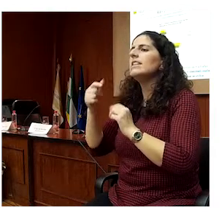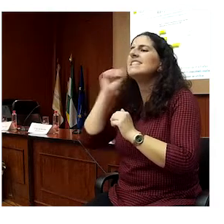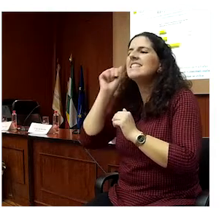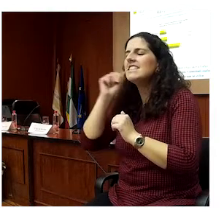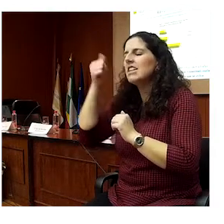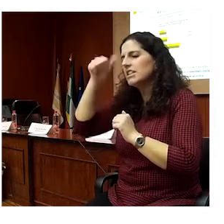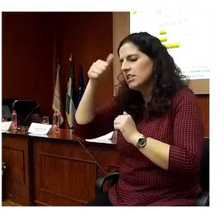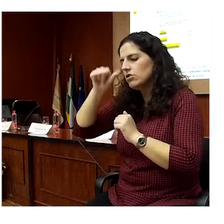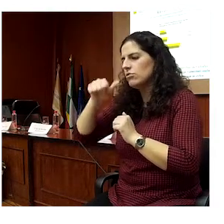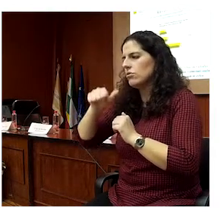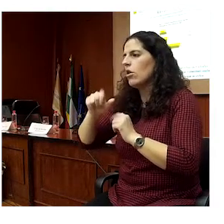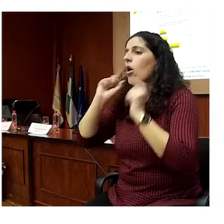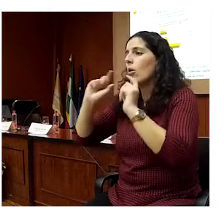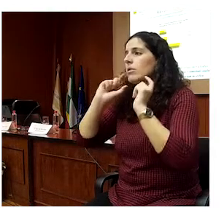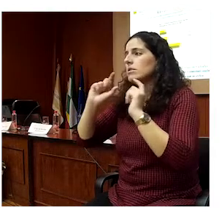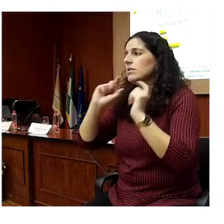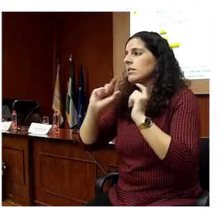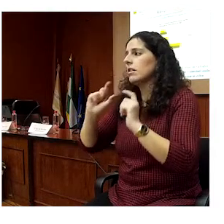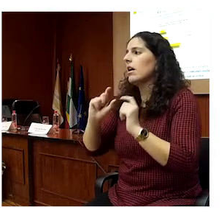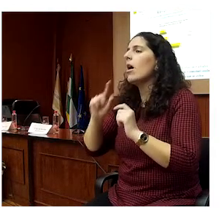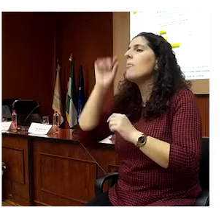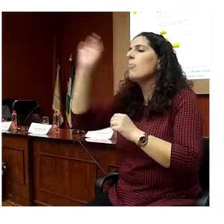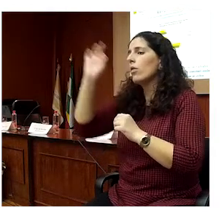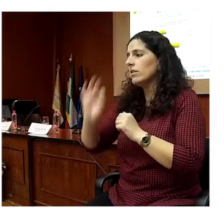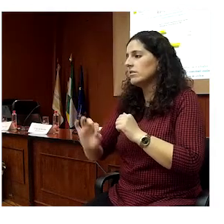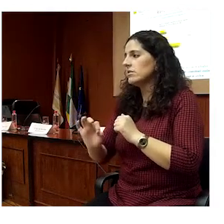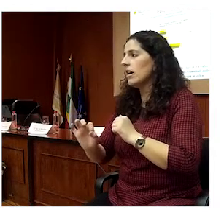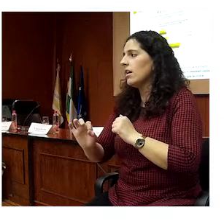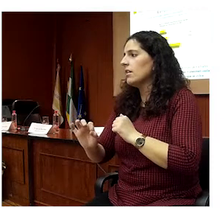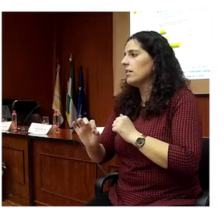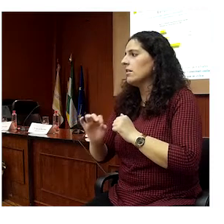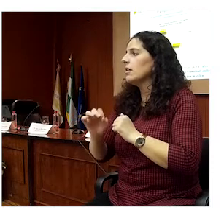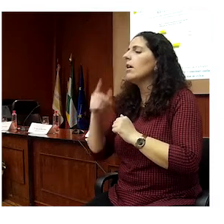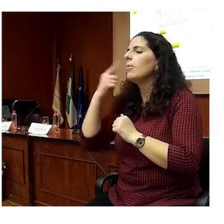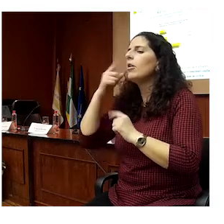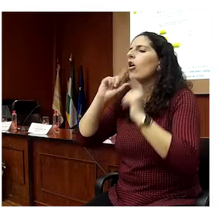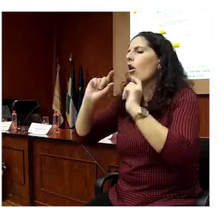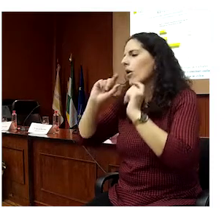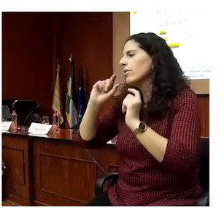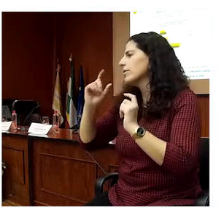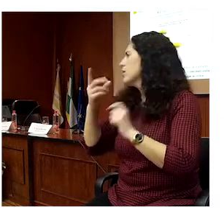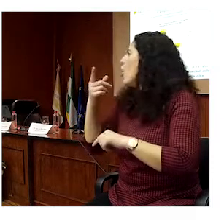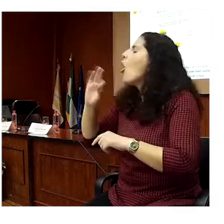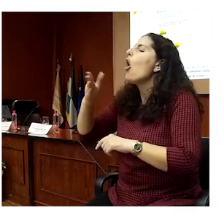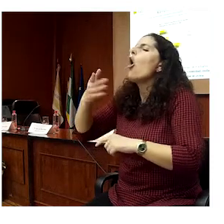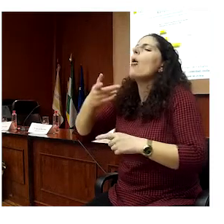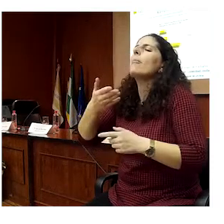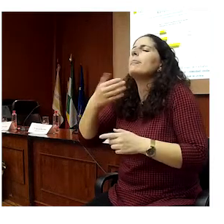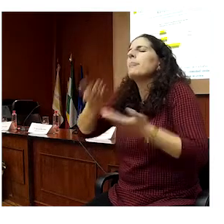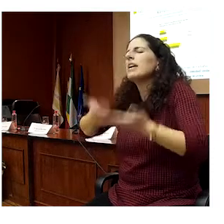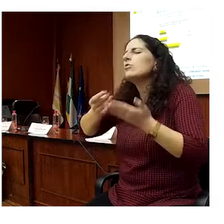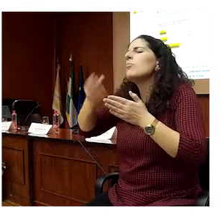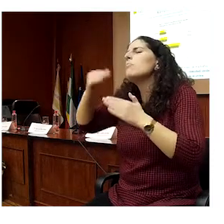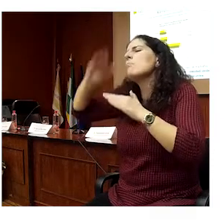niñas y niños con obesidad en porcentaje y con sobrepeso. Si vemos el